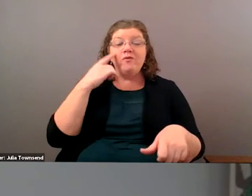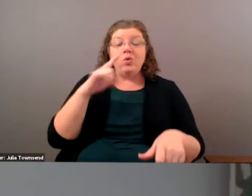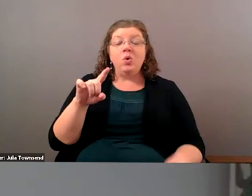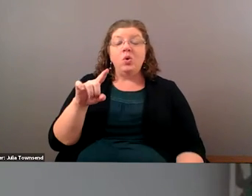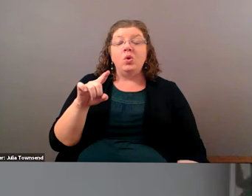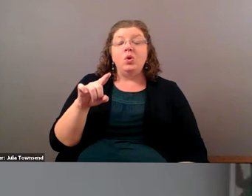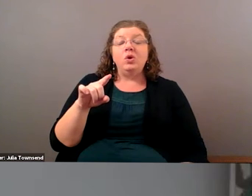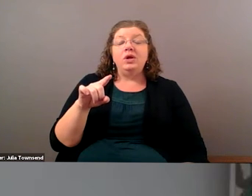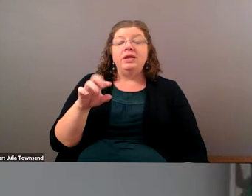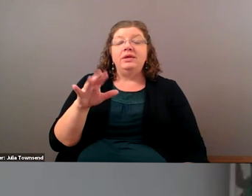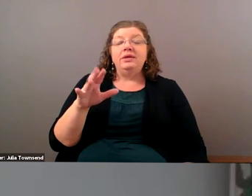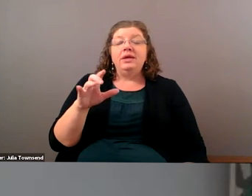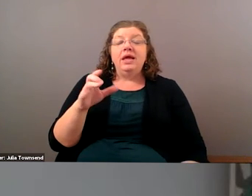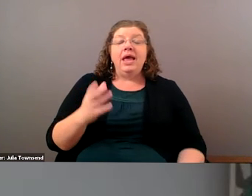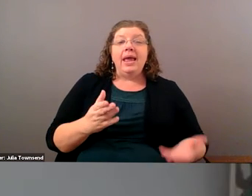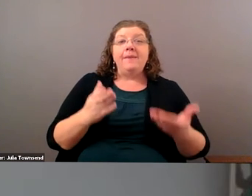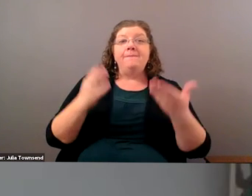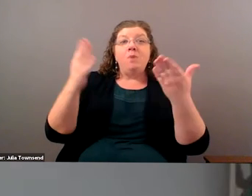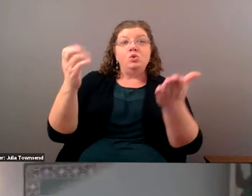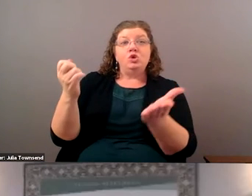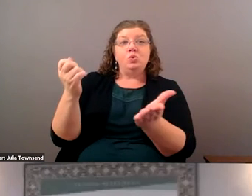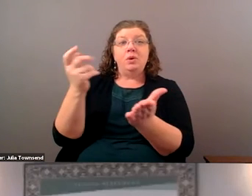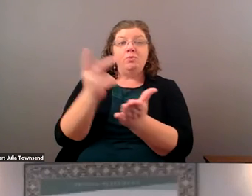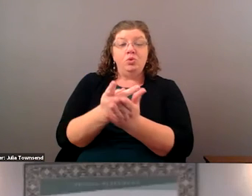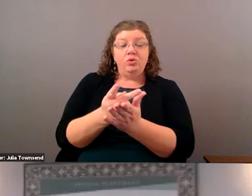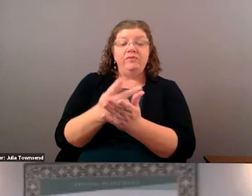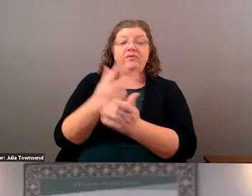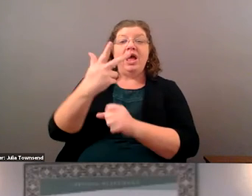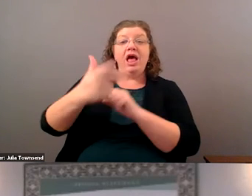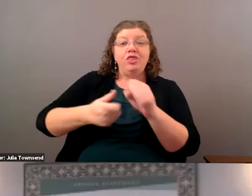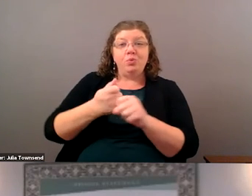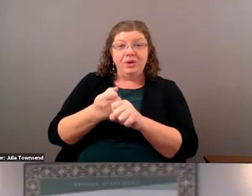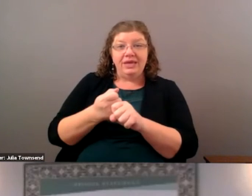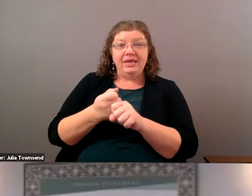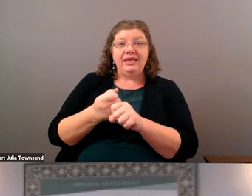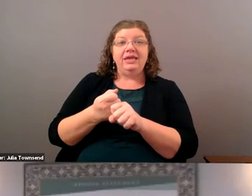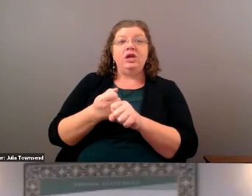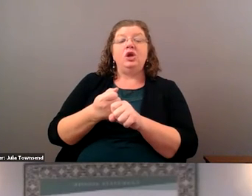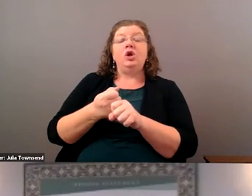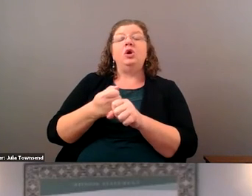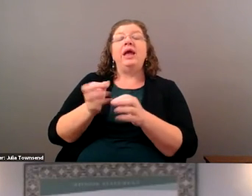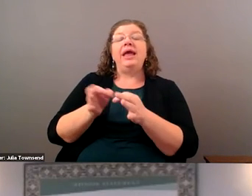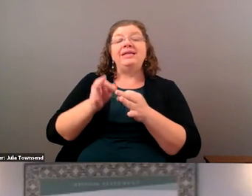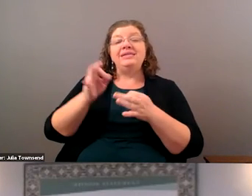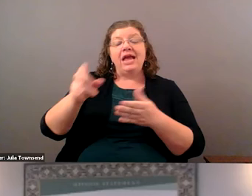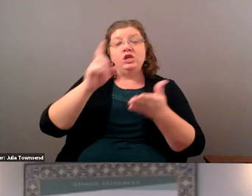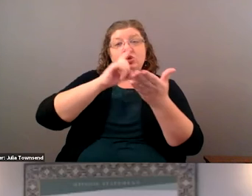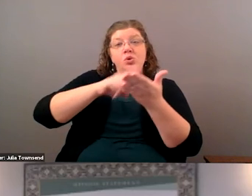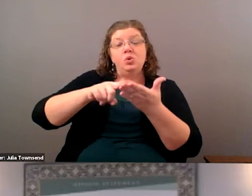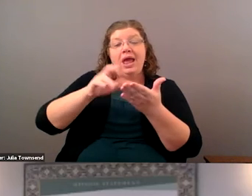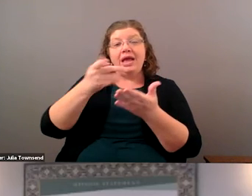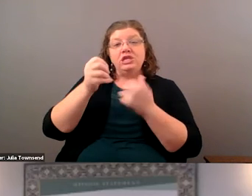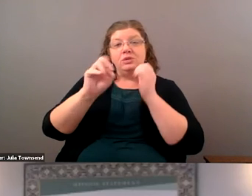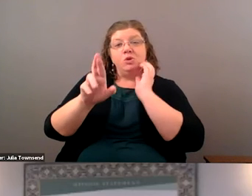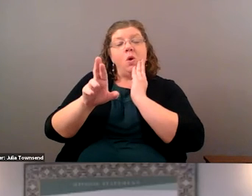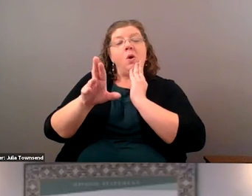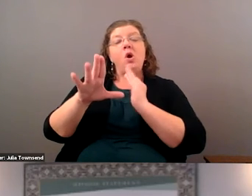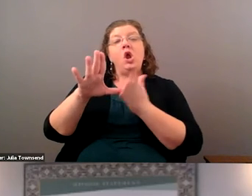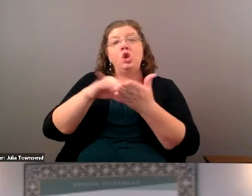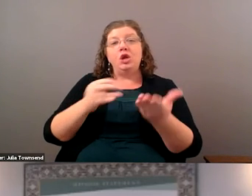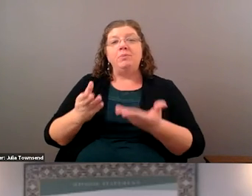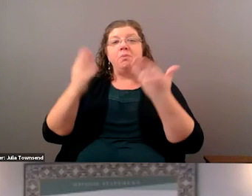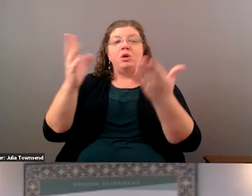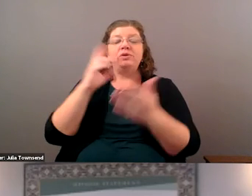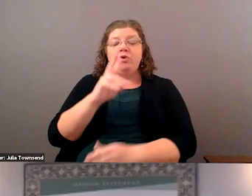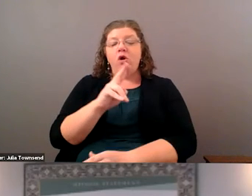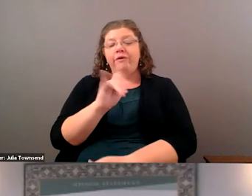pedir una moción para aprobar la extensión de 3 años para examinar la propuesta de aprendizaje para los laboratorios virtuales. Yo